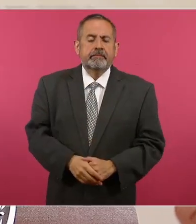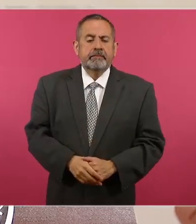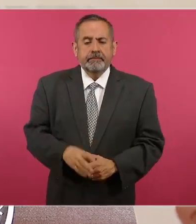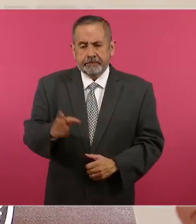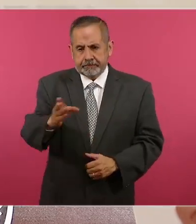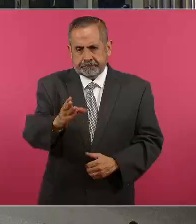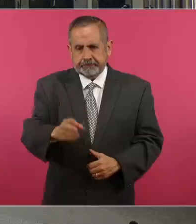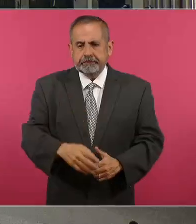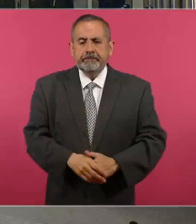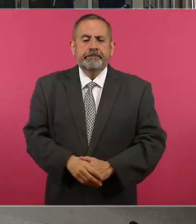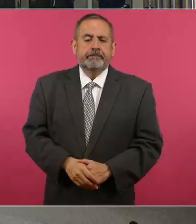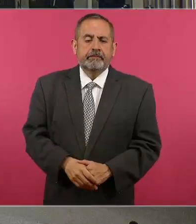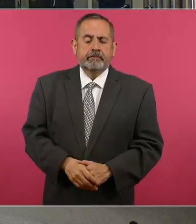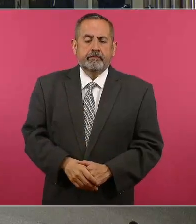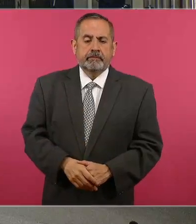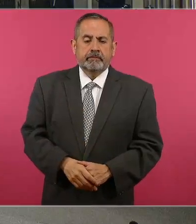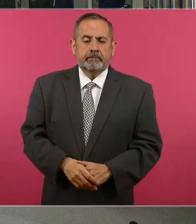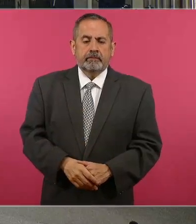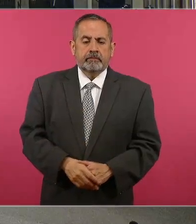Adelante.